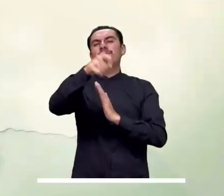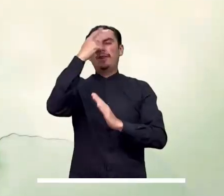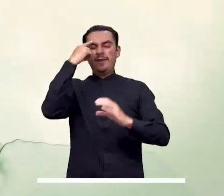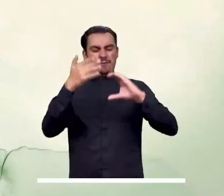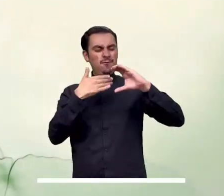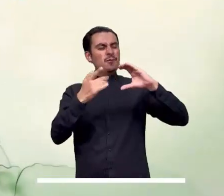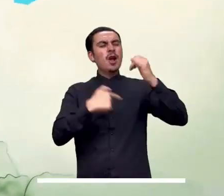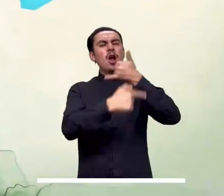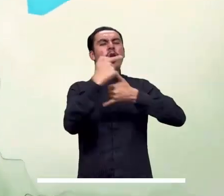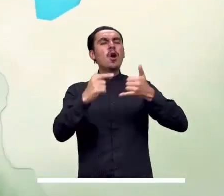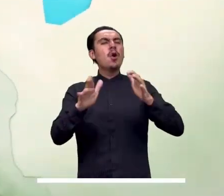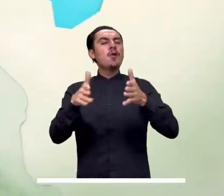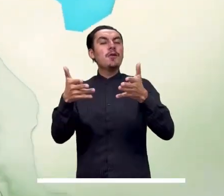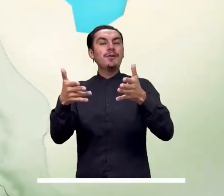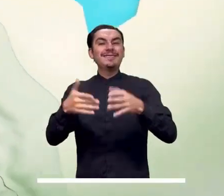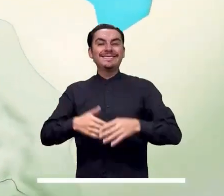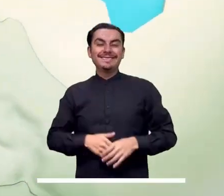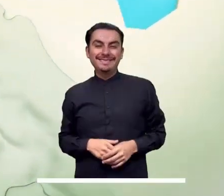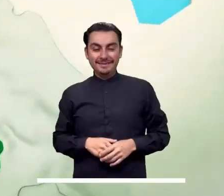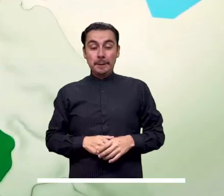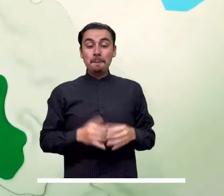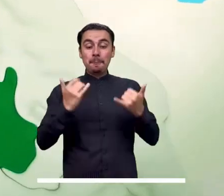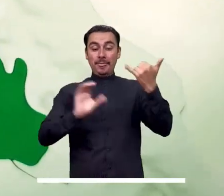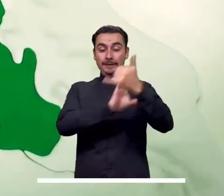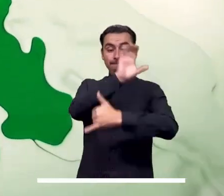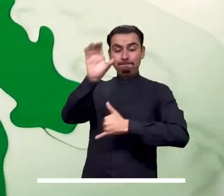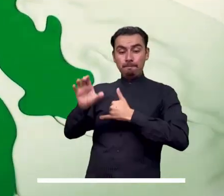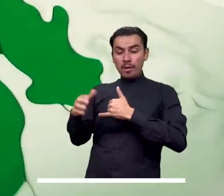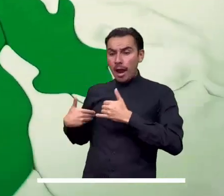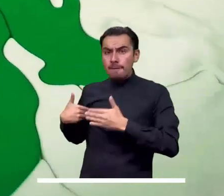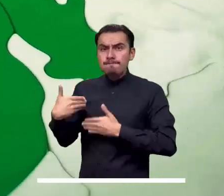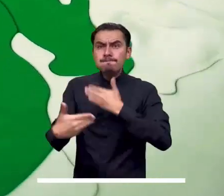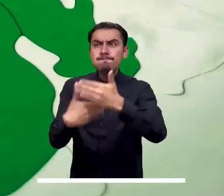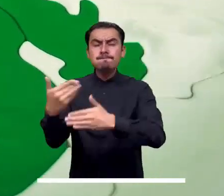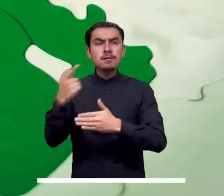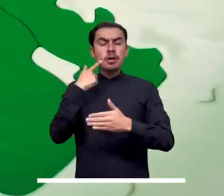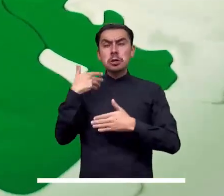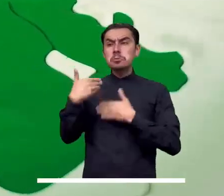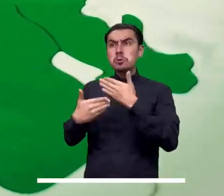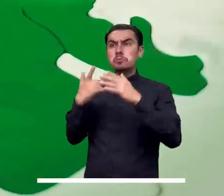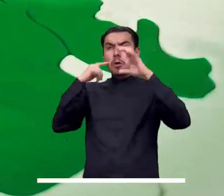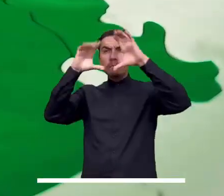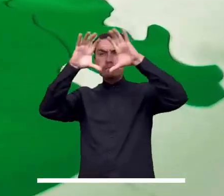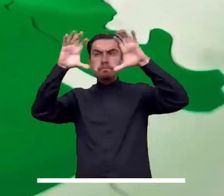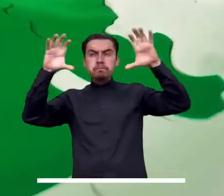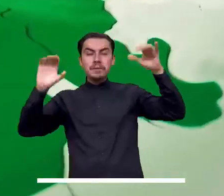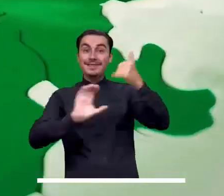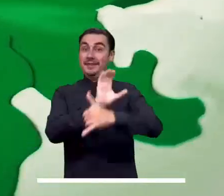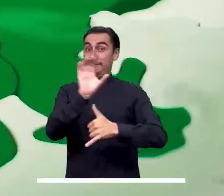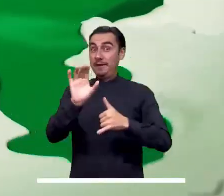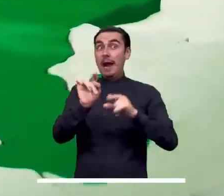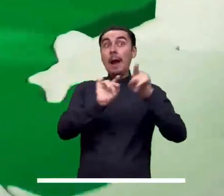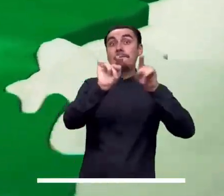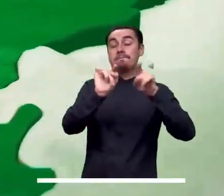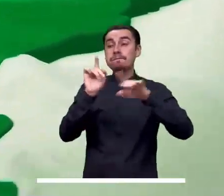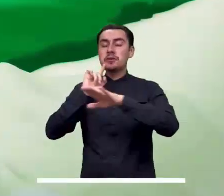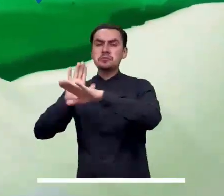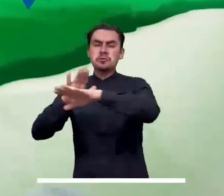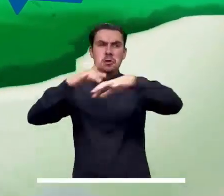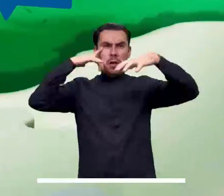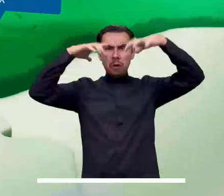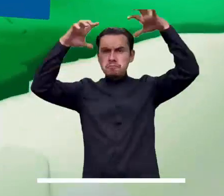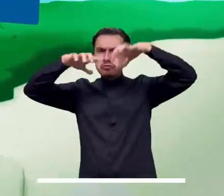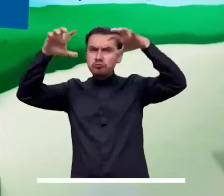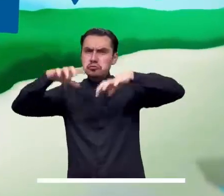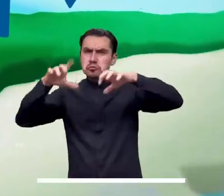importantes se estiman en el sur de la guajira Atlántico y norte de César Magdalena y Bolívar mientras que en sucre